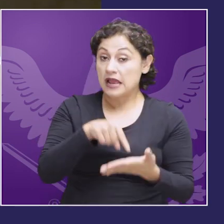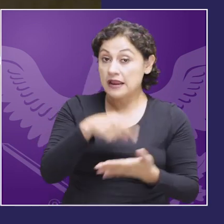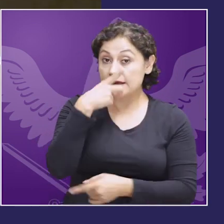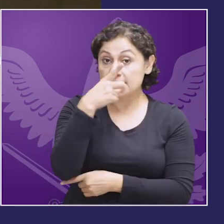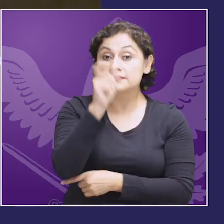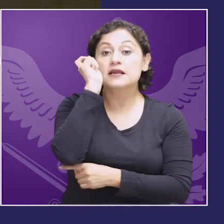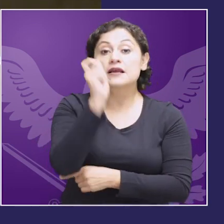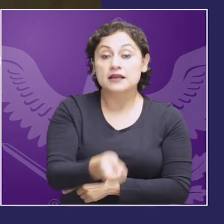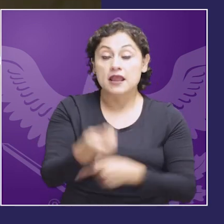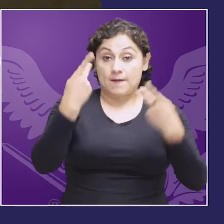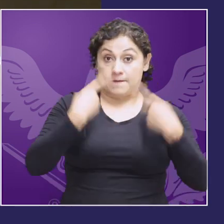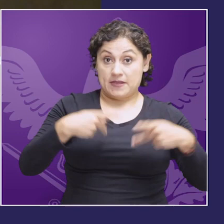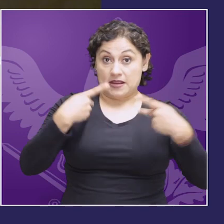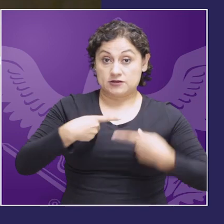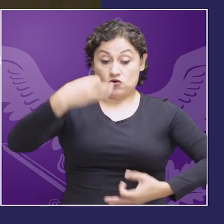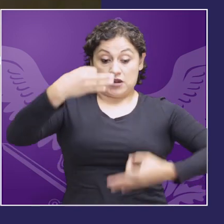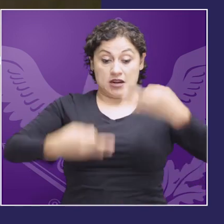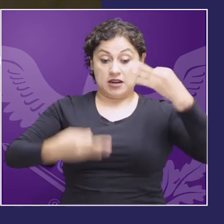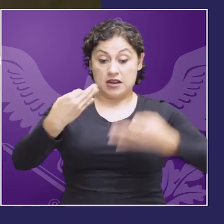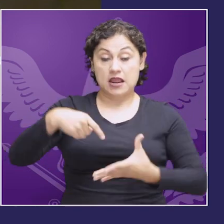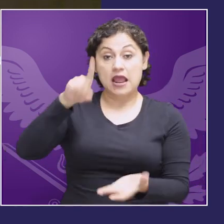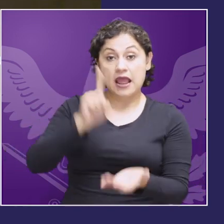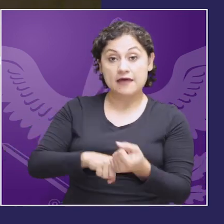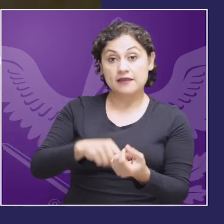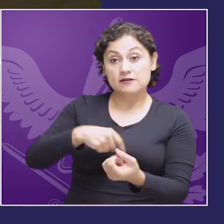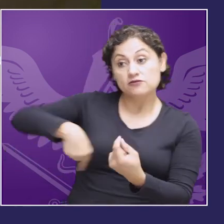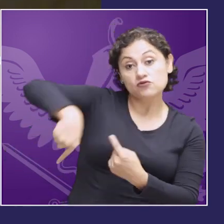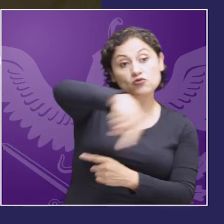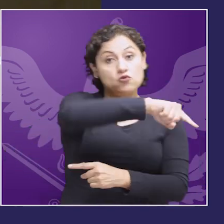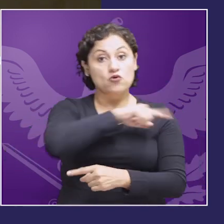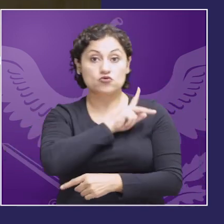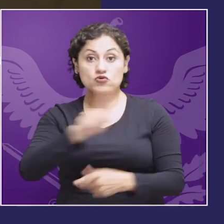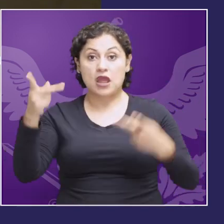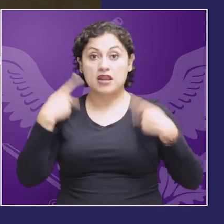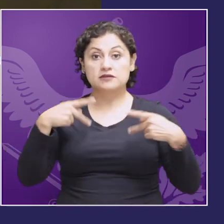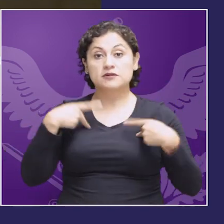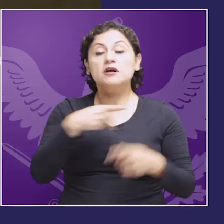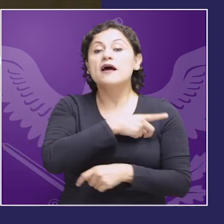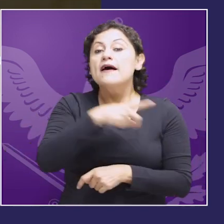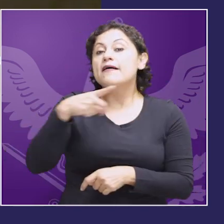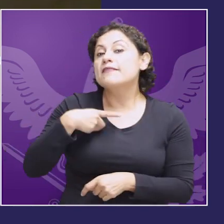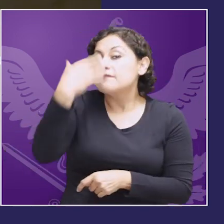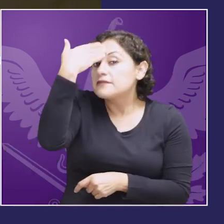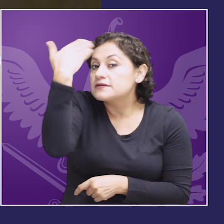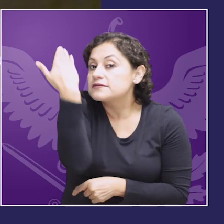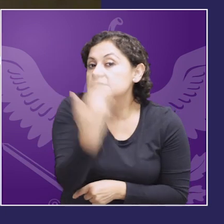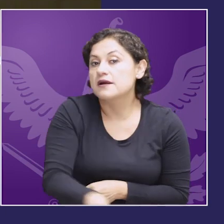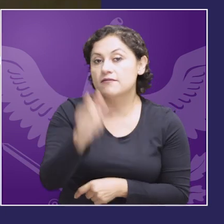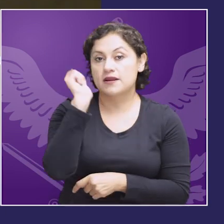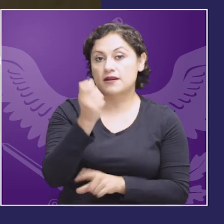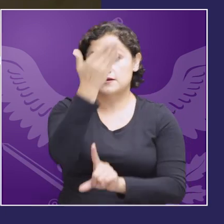que los derechos de las mujeres se puedan tutelar efectivamente, es indispensable que la persona juzgadora, que todos los